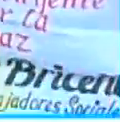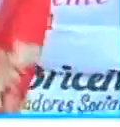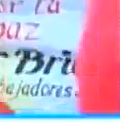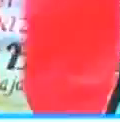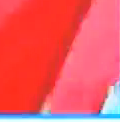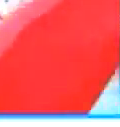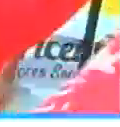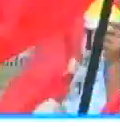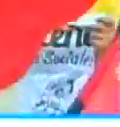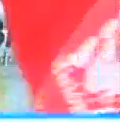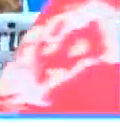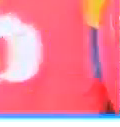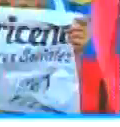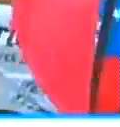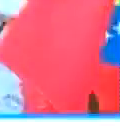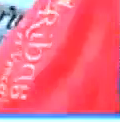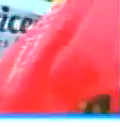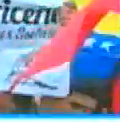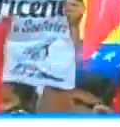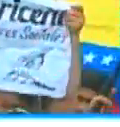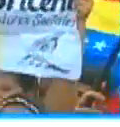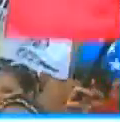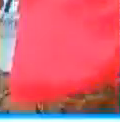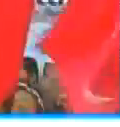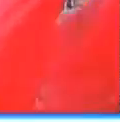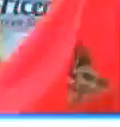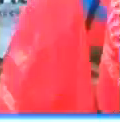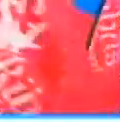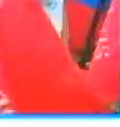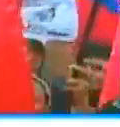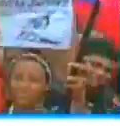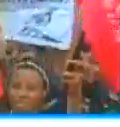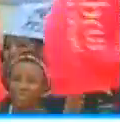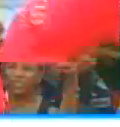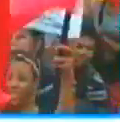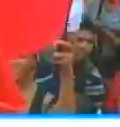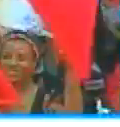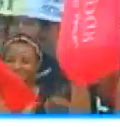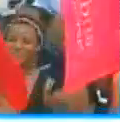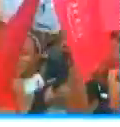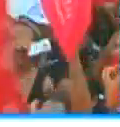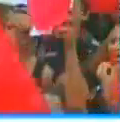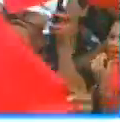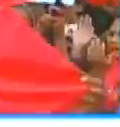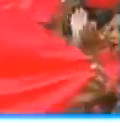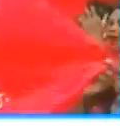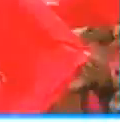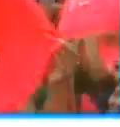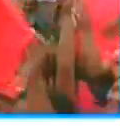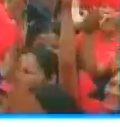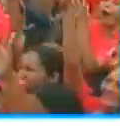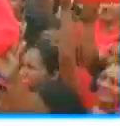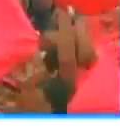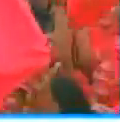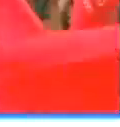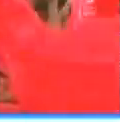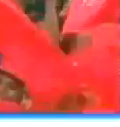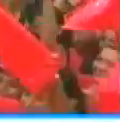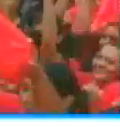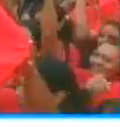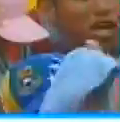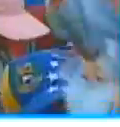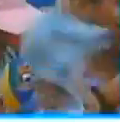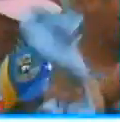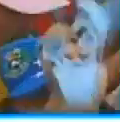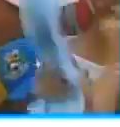la fuerza que se iba a levantar. Esta fuerza maravillosa, maravillosa, milagrosa. Estamos ante